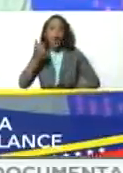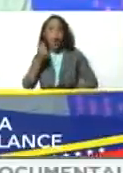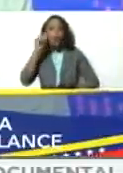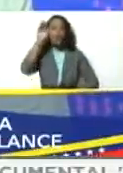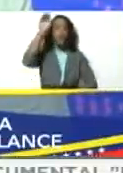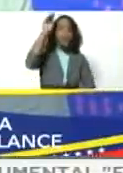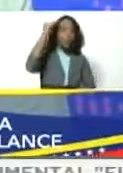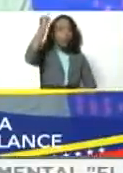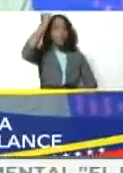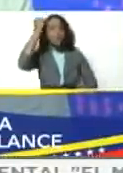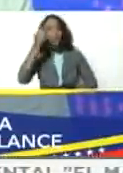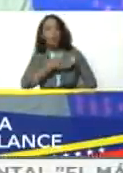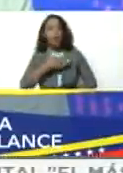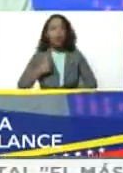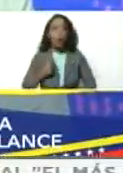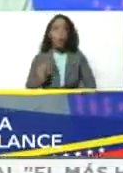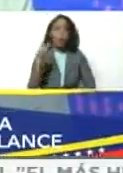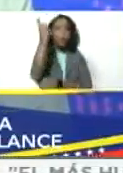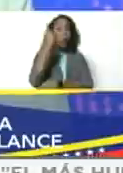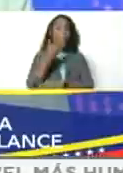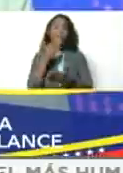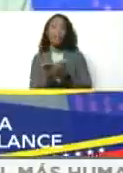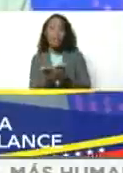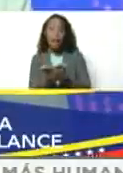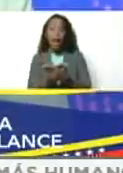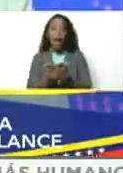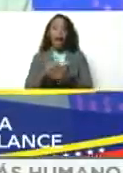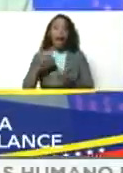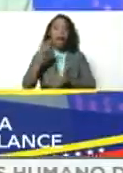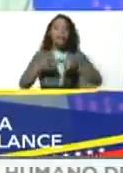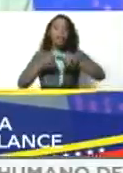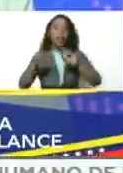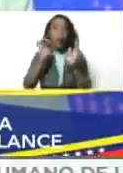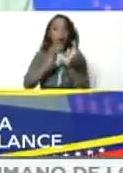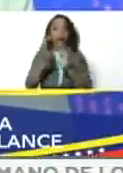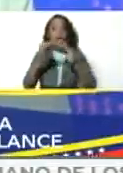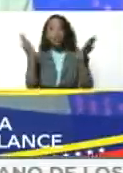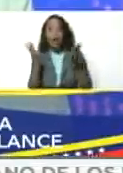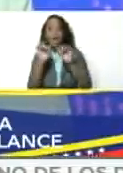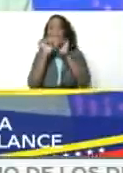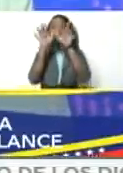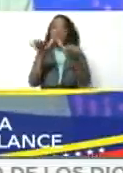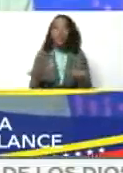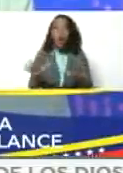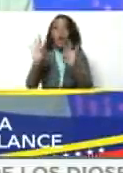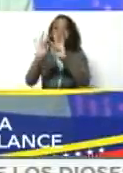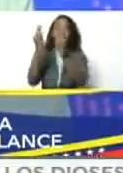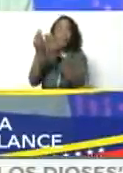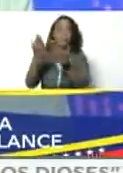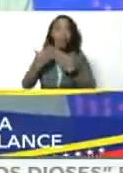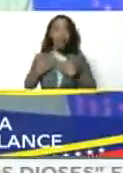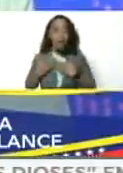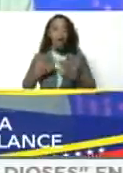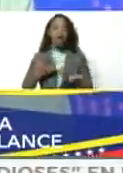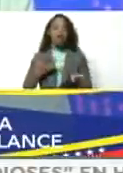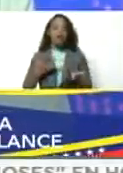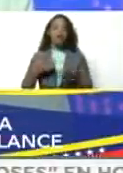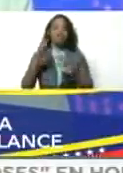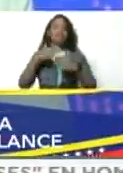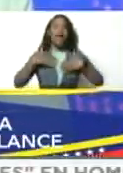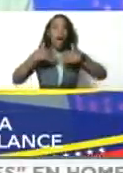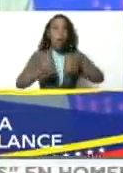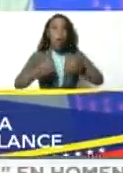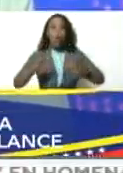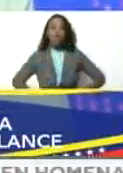primero que hay que pedirle al Niño Jesús es bendiciones para nuestra familia. Salud,